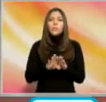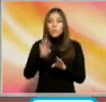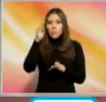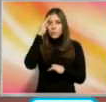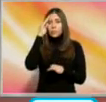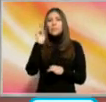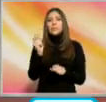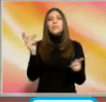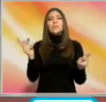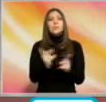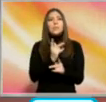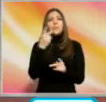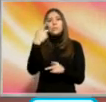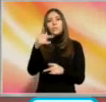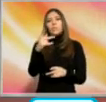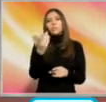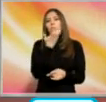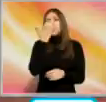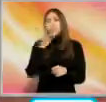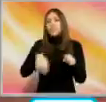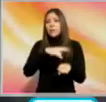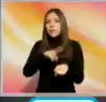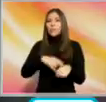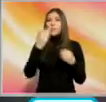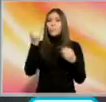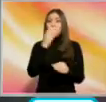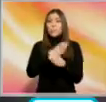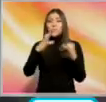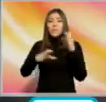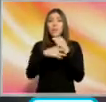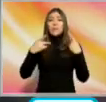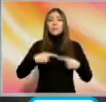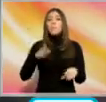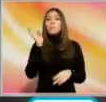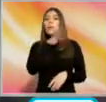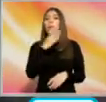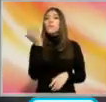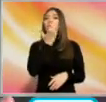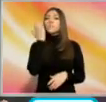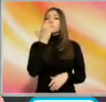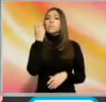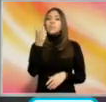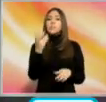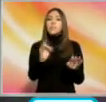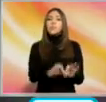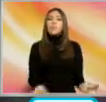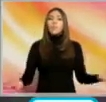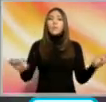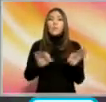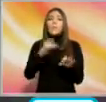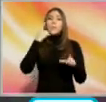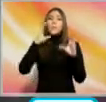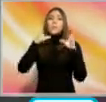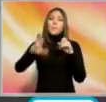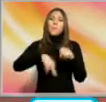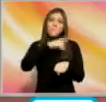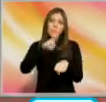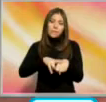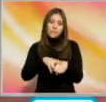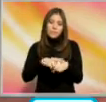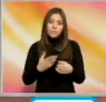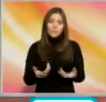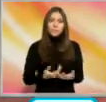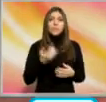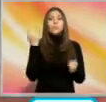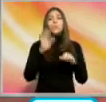pensemos qué es lo que pasa con nuestras acciones y nos Claro. vamos a dar cuenta que muchas de ellas son muy impactantes, Muy ¿no? bien. En términos ambientales y sociales